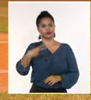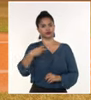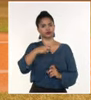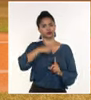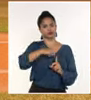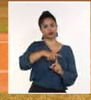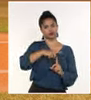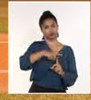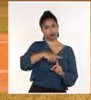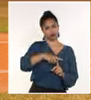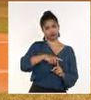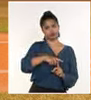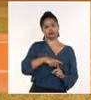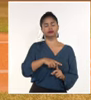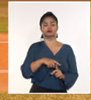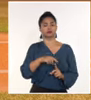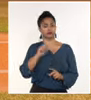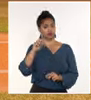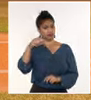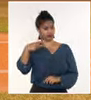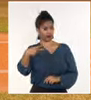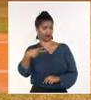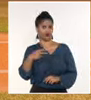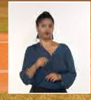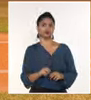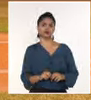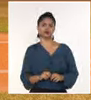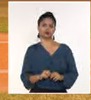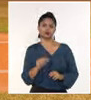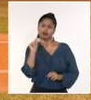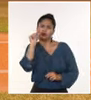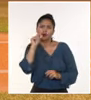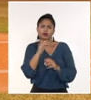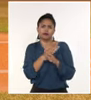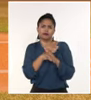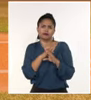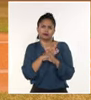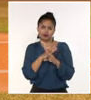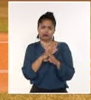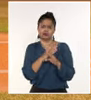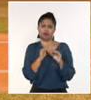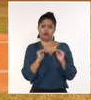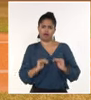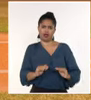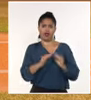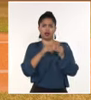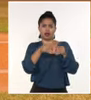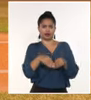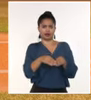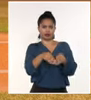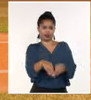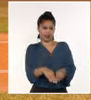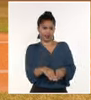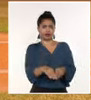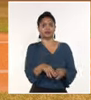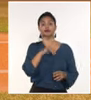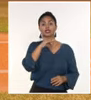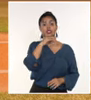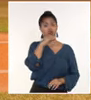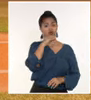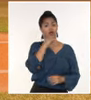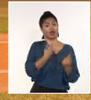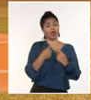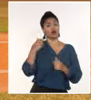ganados y perdidos, marchan en el segundo lugar, aunque la diferencia de juegos os diga lo contrario. Granma es tercero e Industriales, a pesar de algunas ausencias,